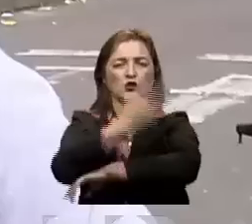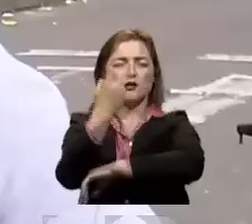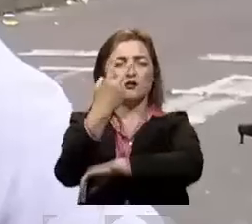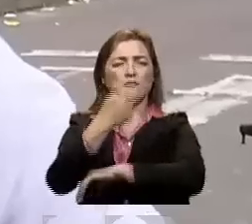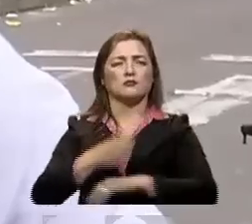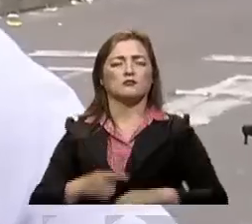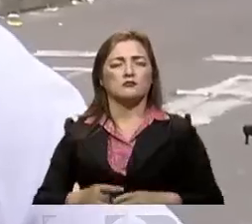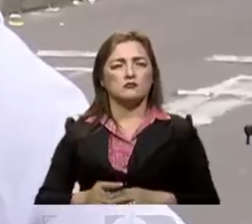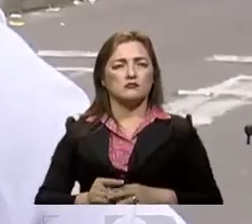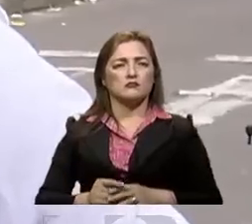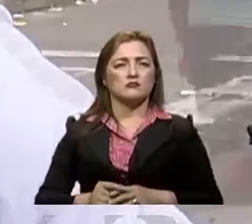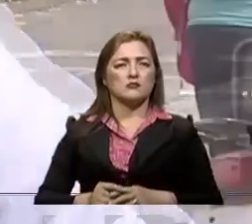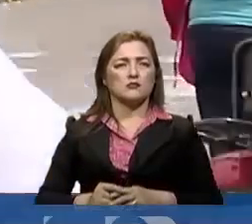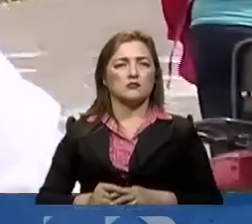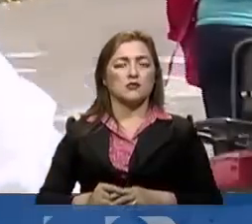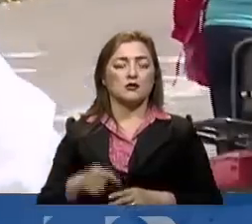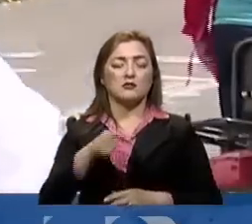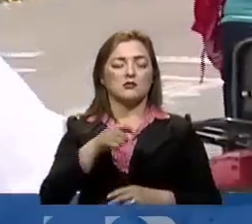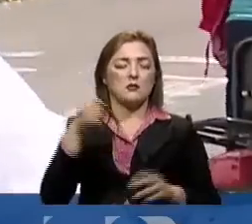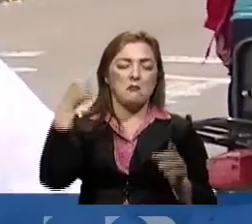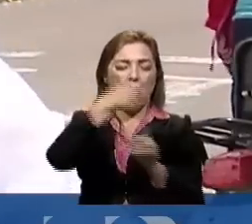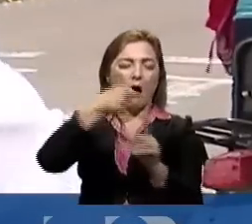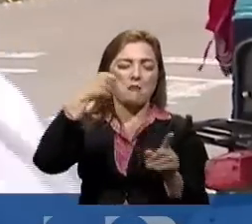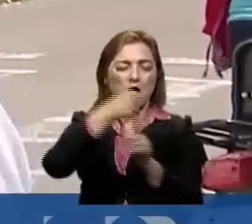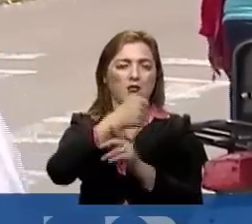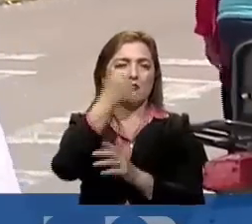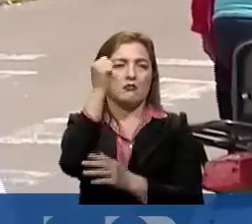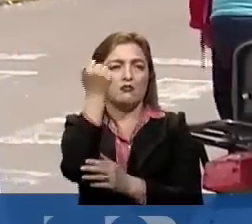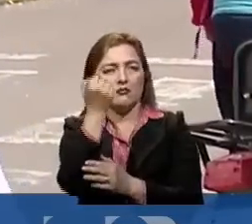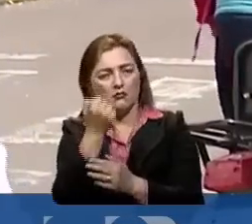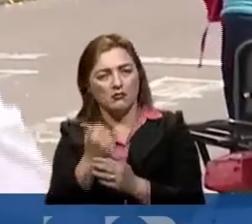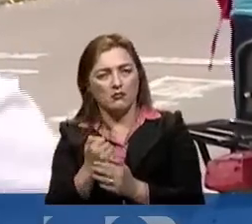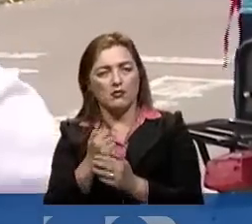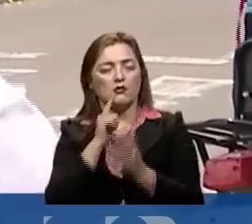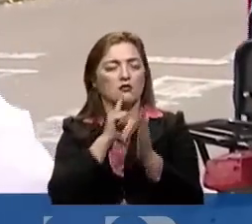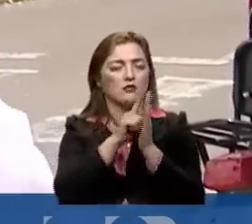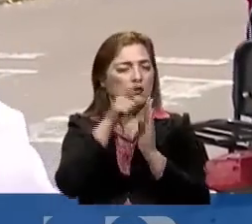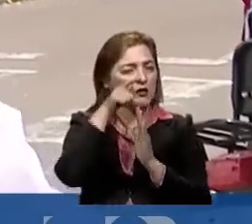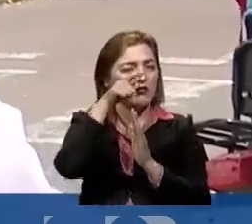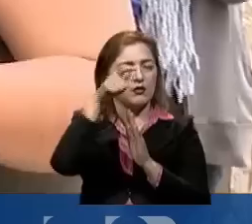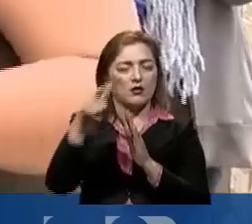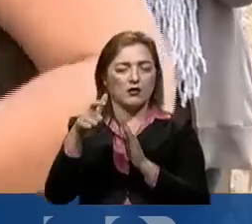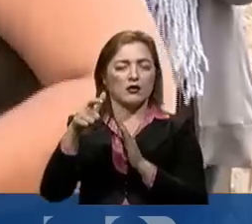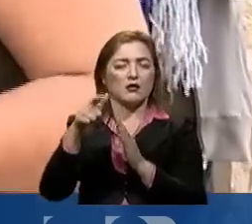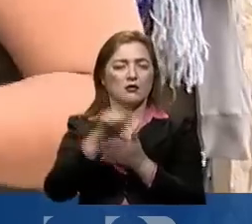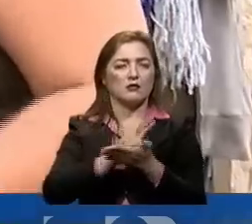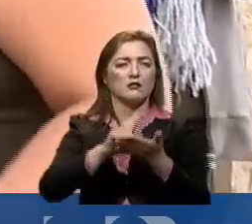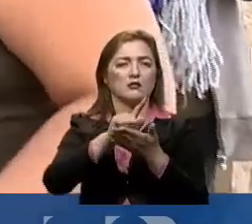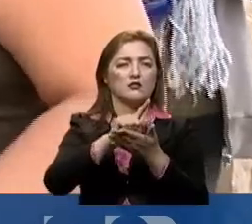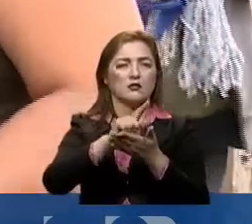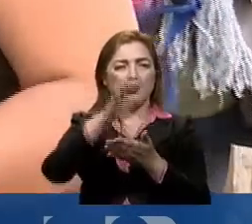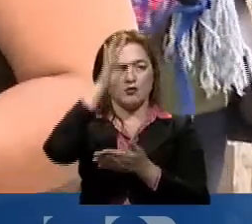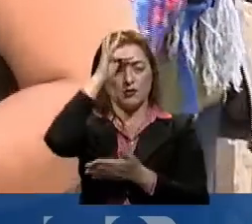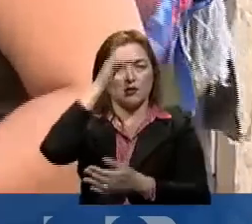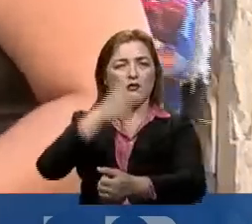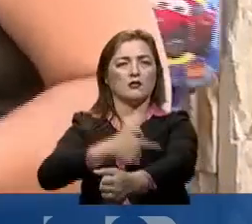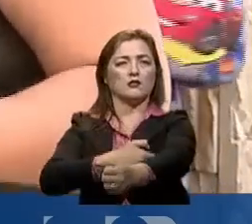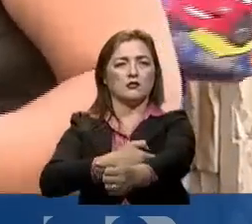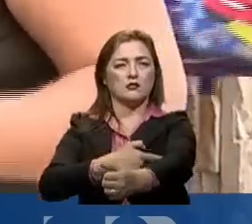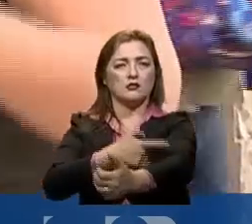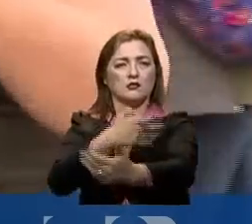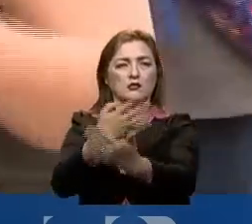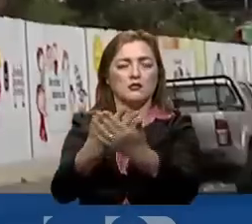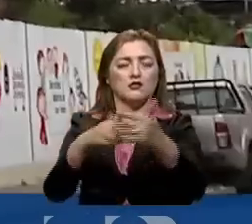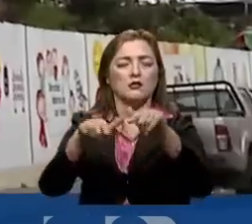2 días. Sin conciencia en el hospital. Sí, puse la denuncia solo en la fiscalía y en el distrito está puesta también. Al acudir a esta